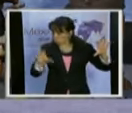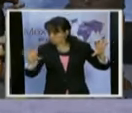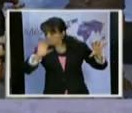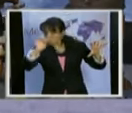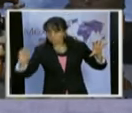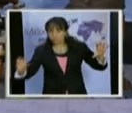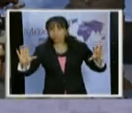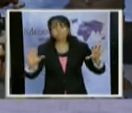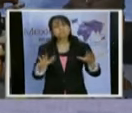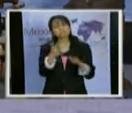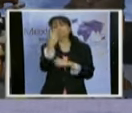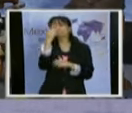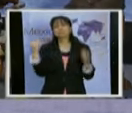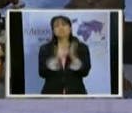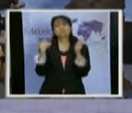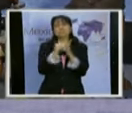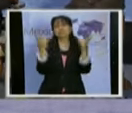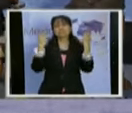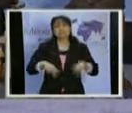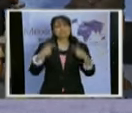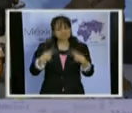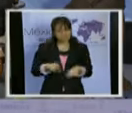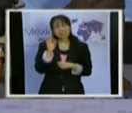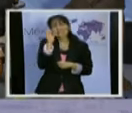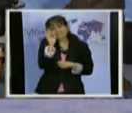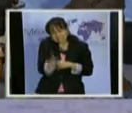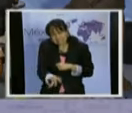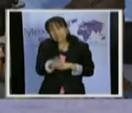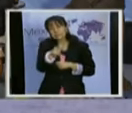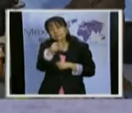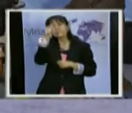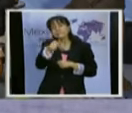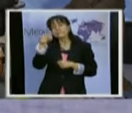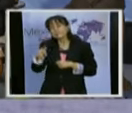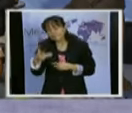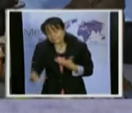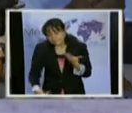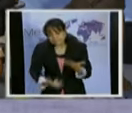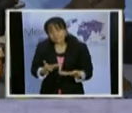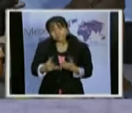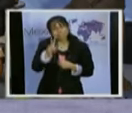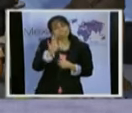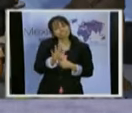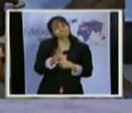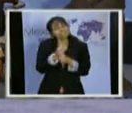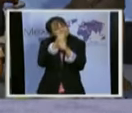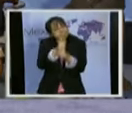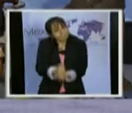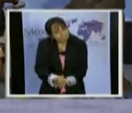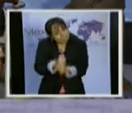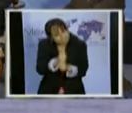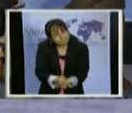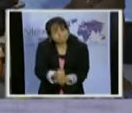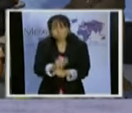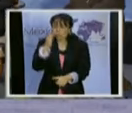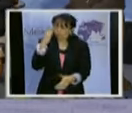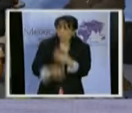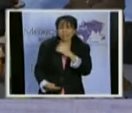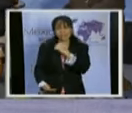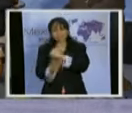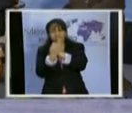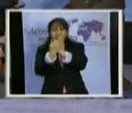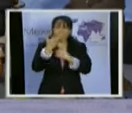millones de personas en menos de una década aparecen en condiciones tremendas de absoluta fragilidad y